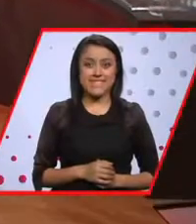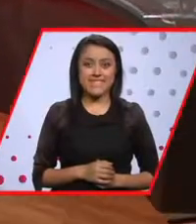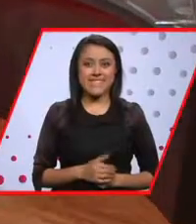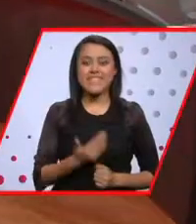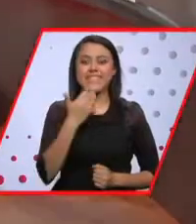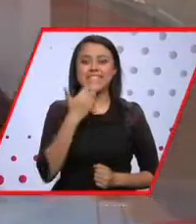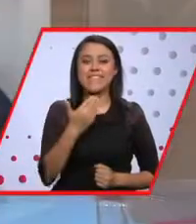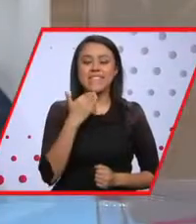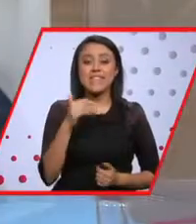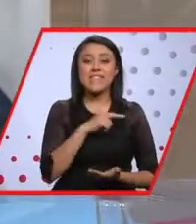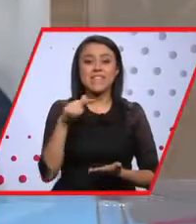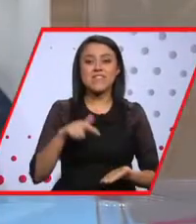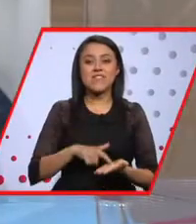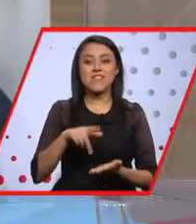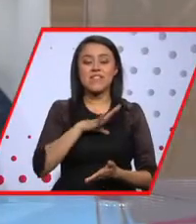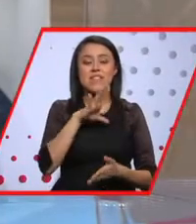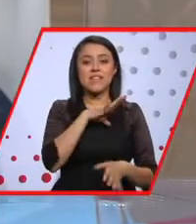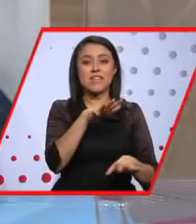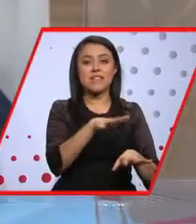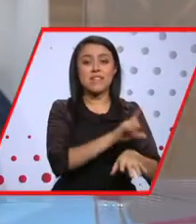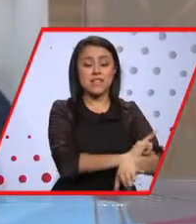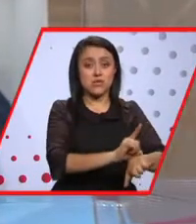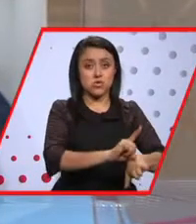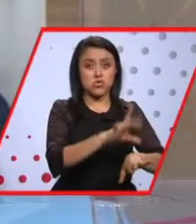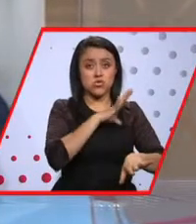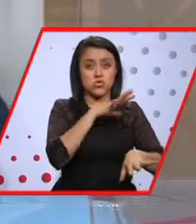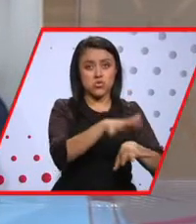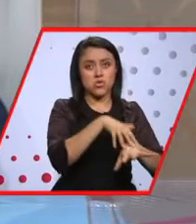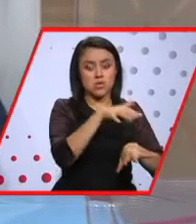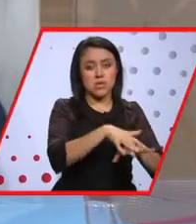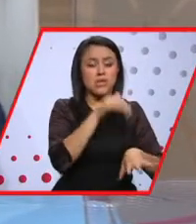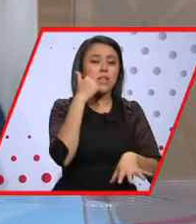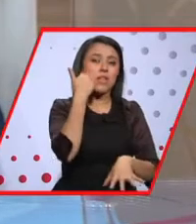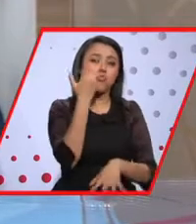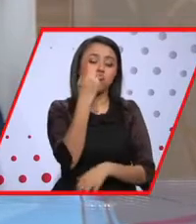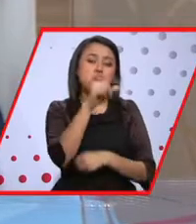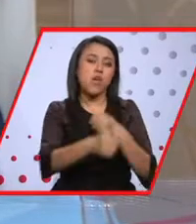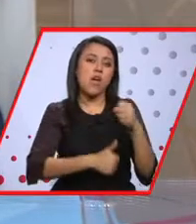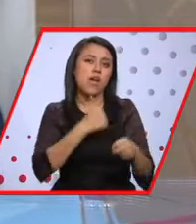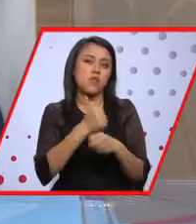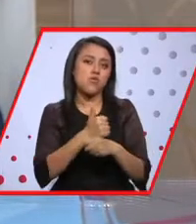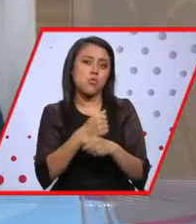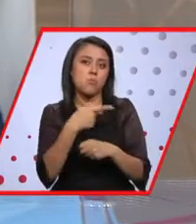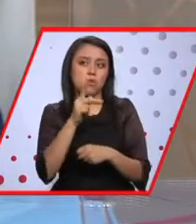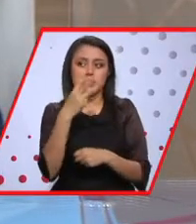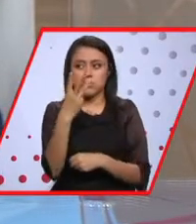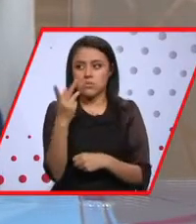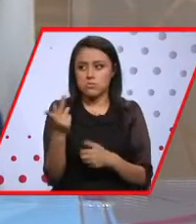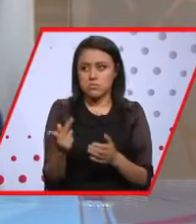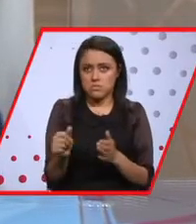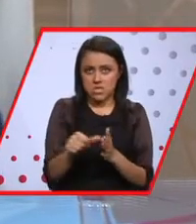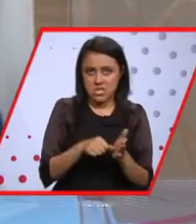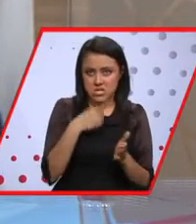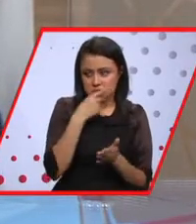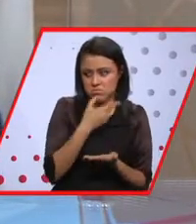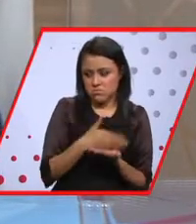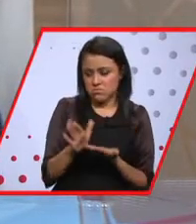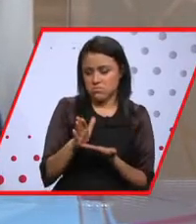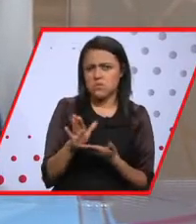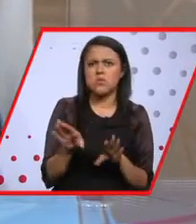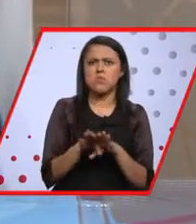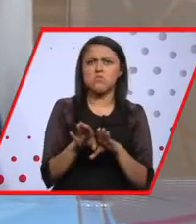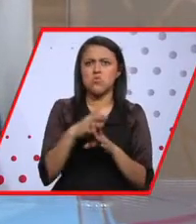Bueno, vamos hasta Tlalpan. Rentaron una vivienda por un año y a los 3 meses ya los quieren desalojar. Pero si la rentaron por un